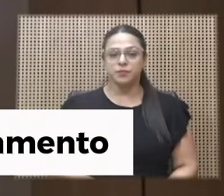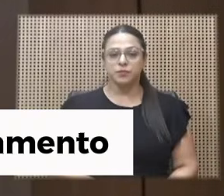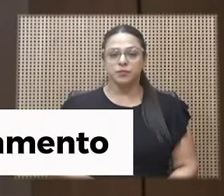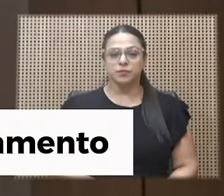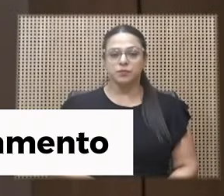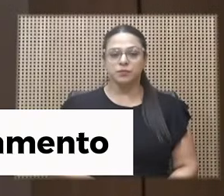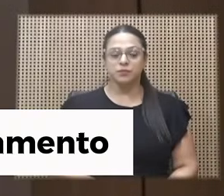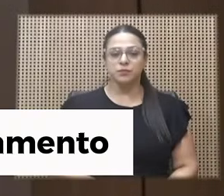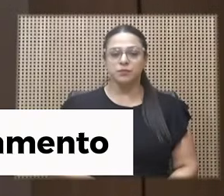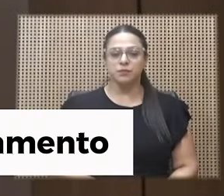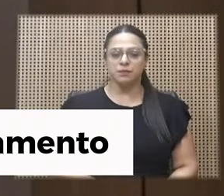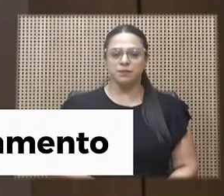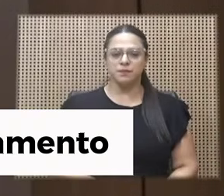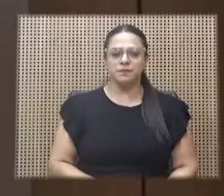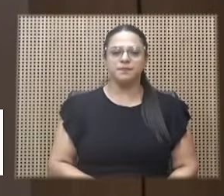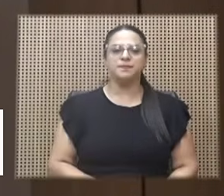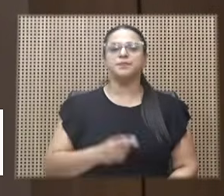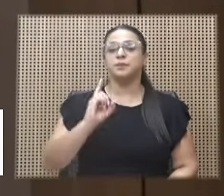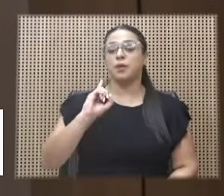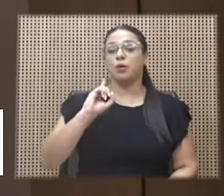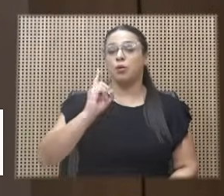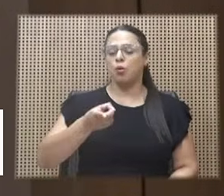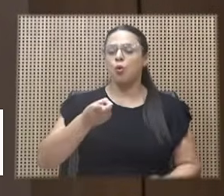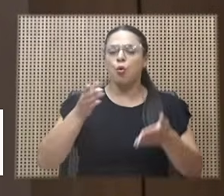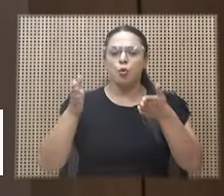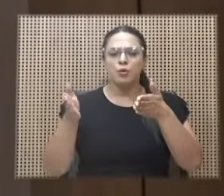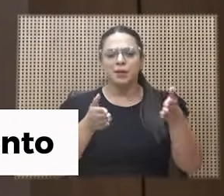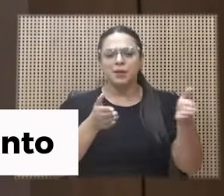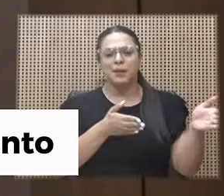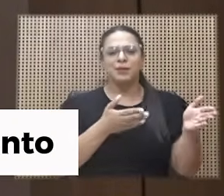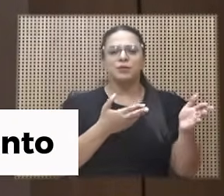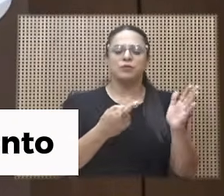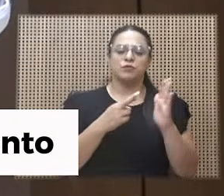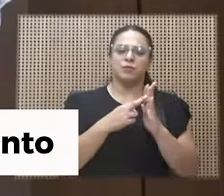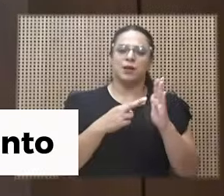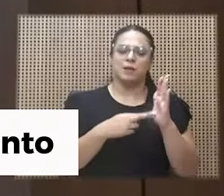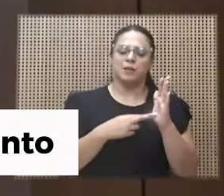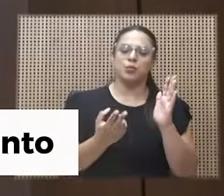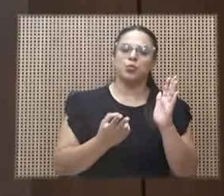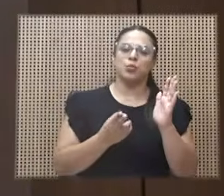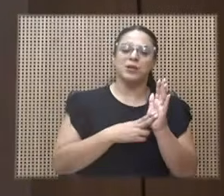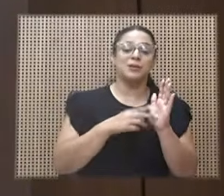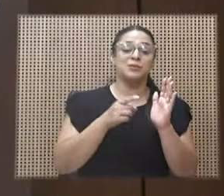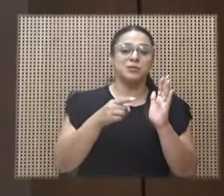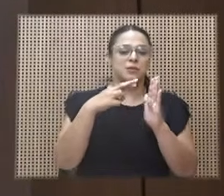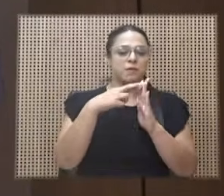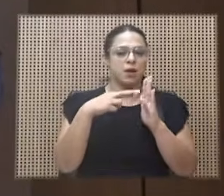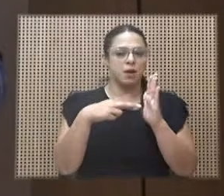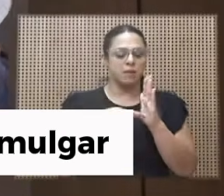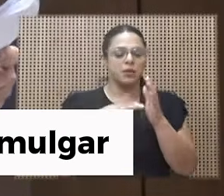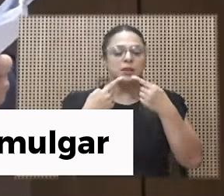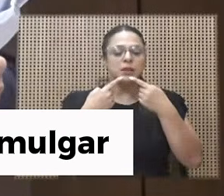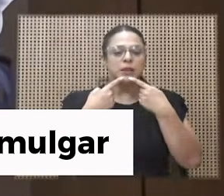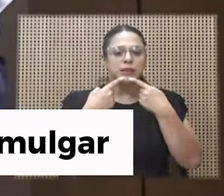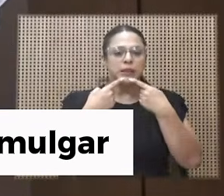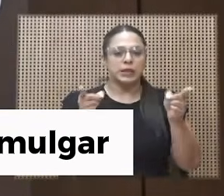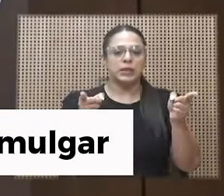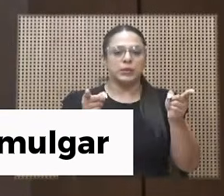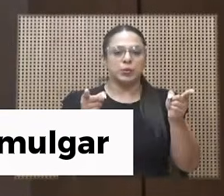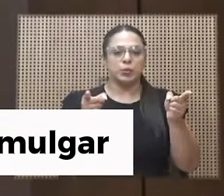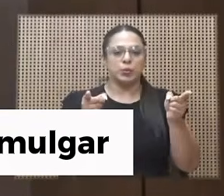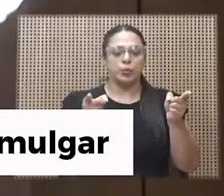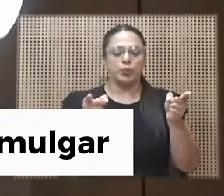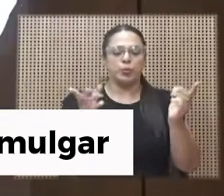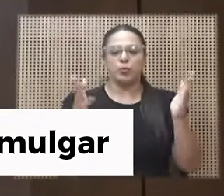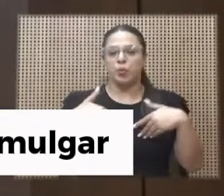El ordenamiento ya existente y el reglamento de contratos de colaboración, pues evidentemente es un reglamento, es un decreto que queda sin efecto por esta